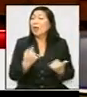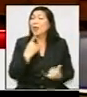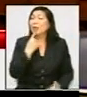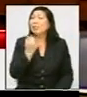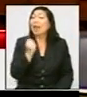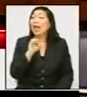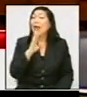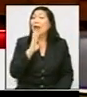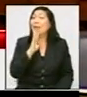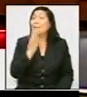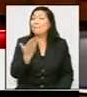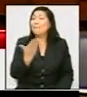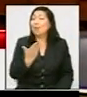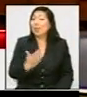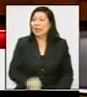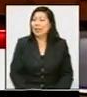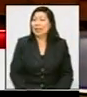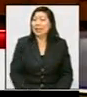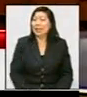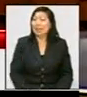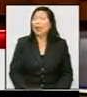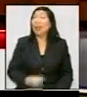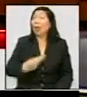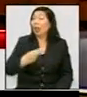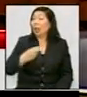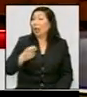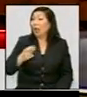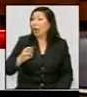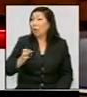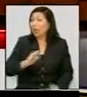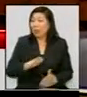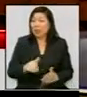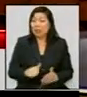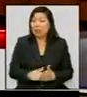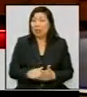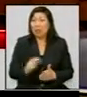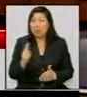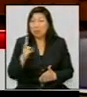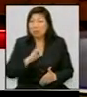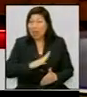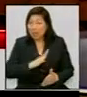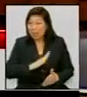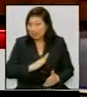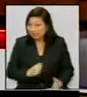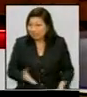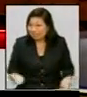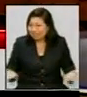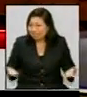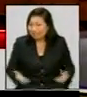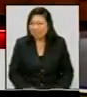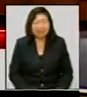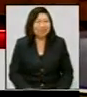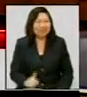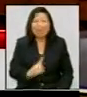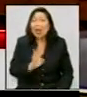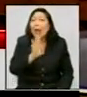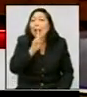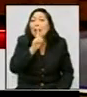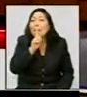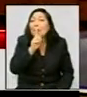reclama que hay héroes o que hay en todo caso villanos? Eso no se dice